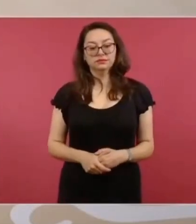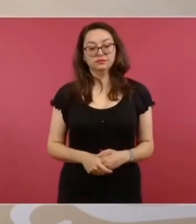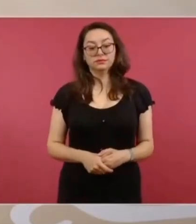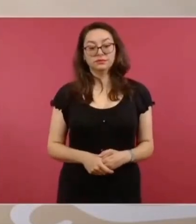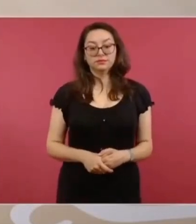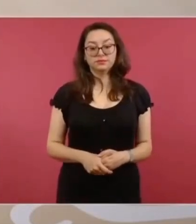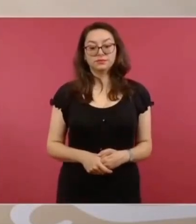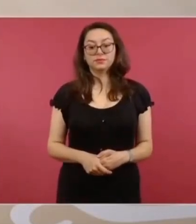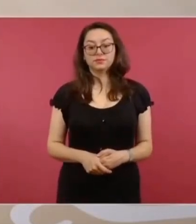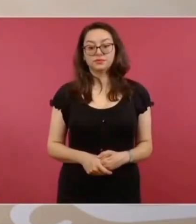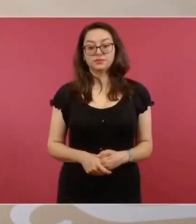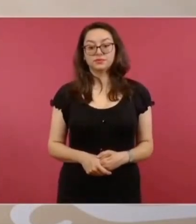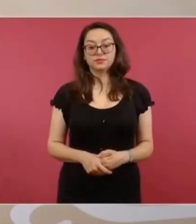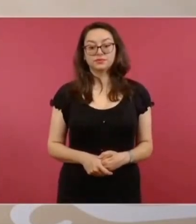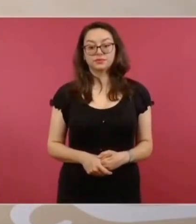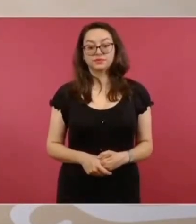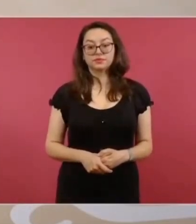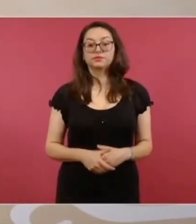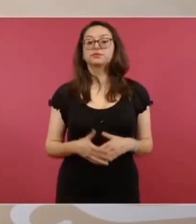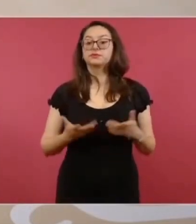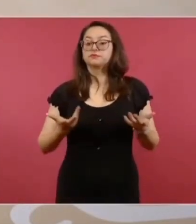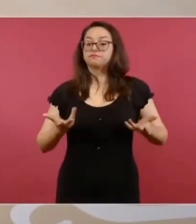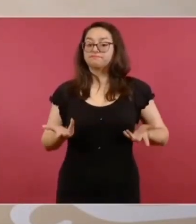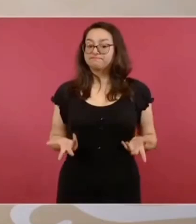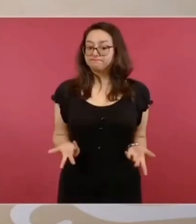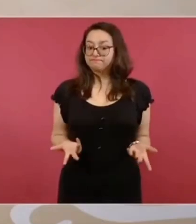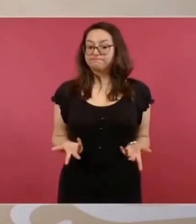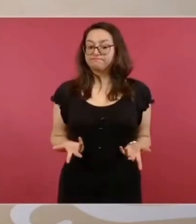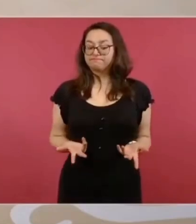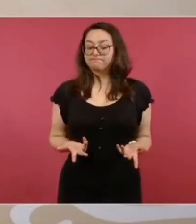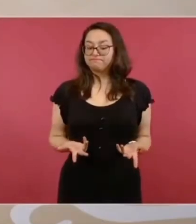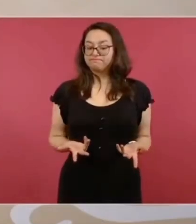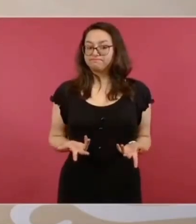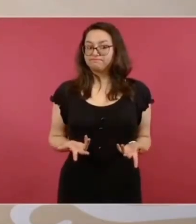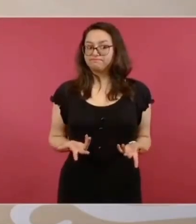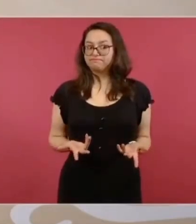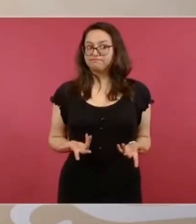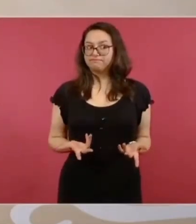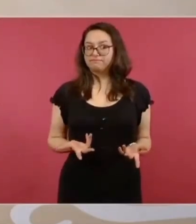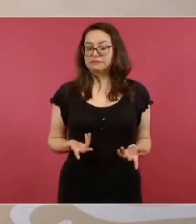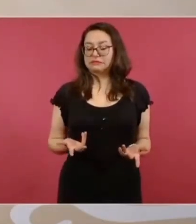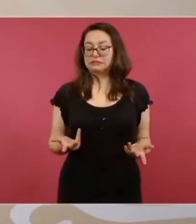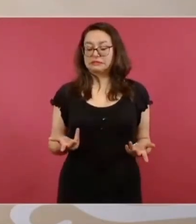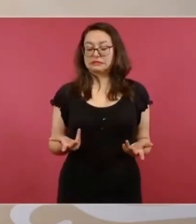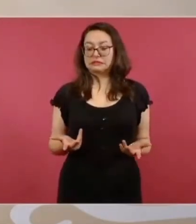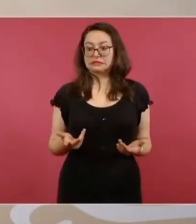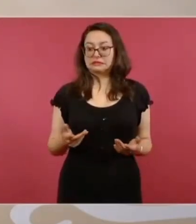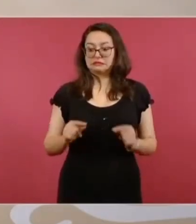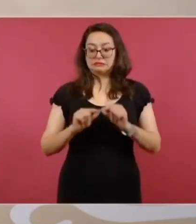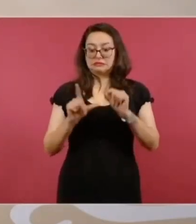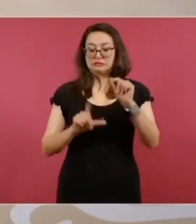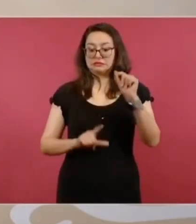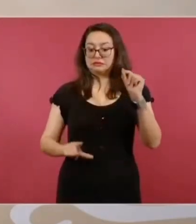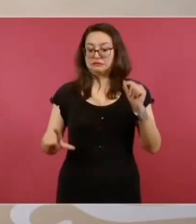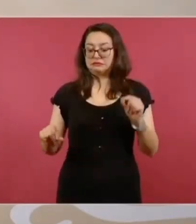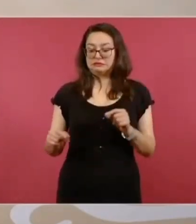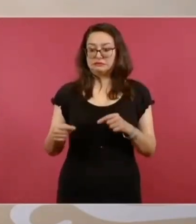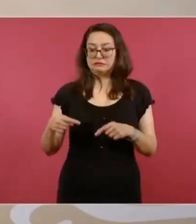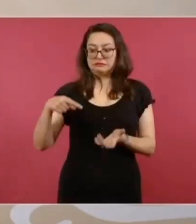Entonces, la democracia es muy importante,